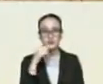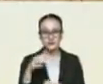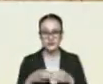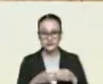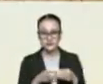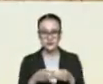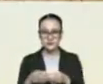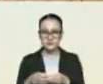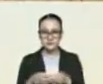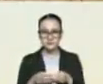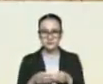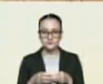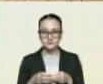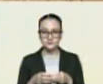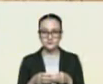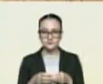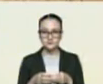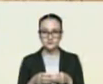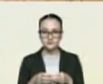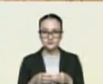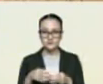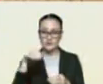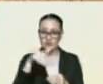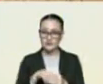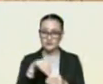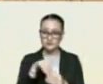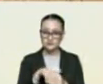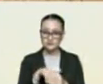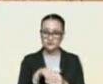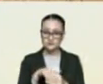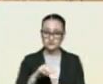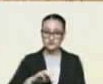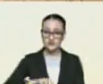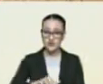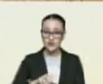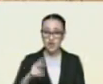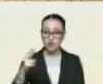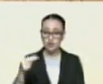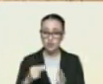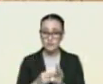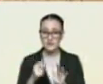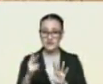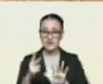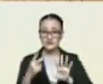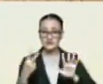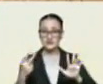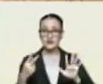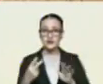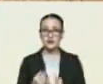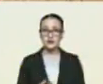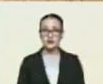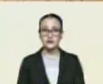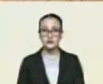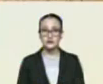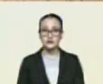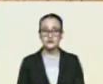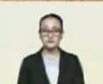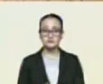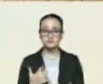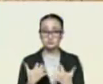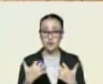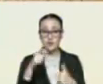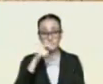comicial realizó el evento electoral Elecciones Regionales 2017, por el que la